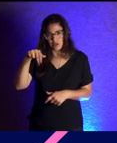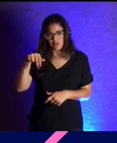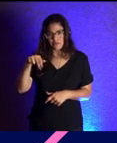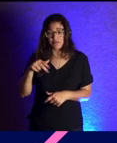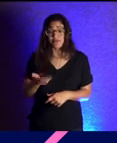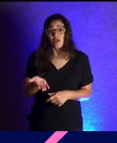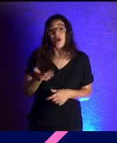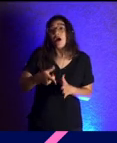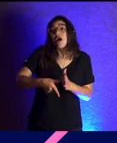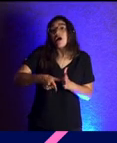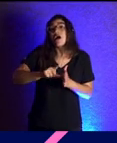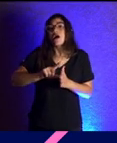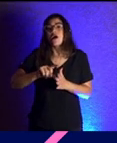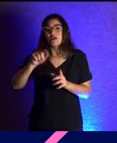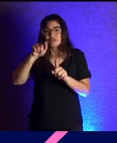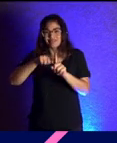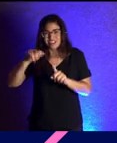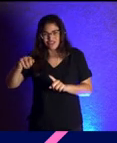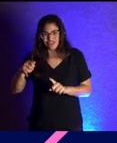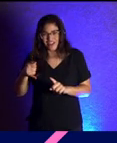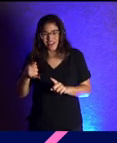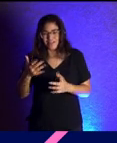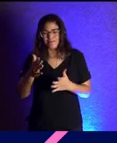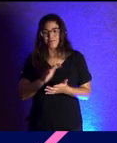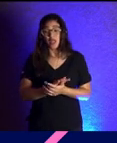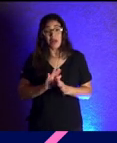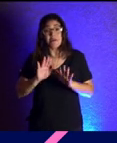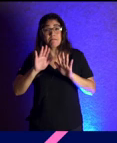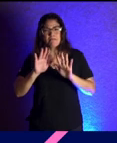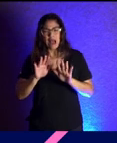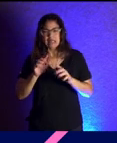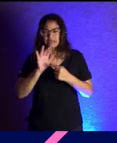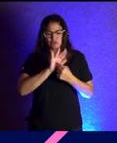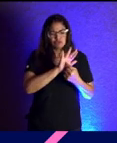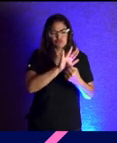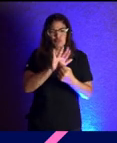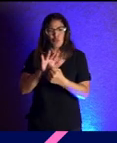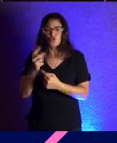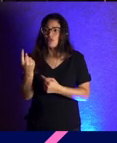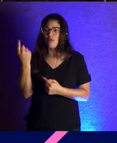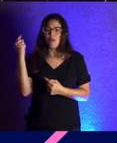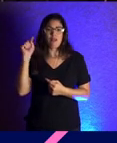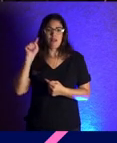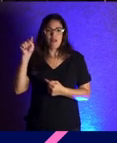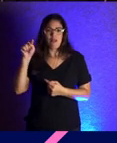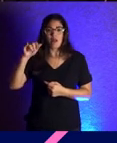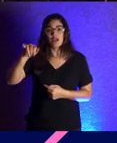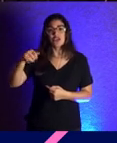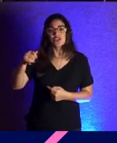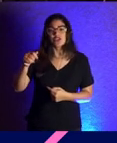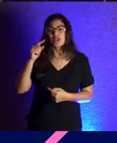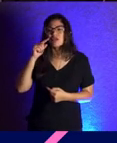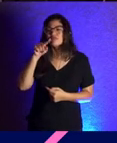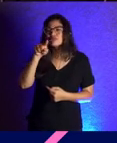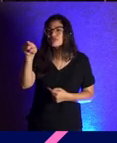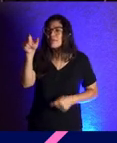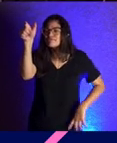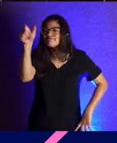pero al poner en evidencia esto y lo que pasó en enero, pues nosotros ya veíamos actores